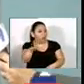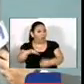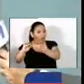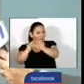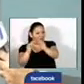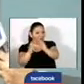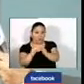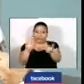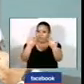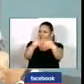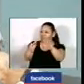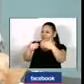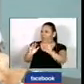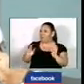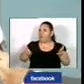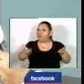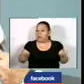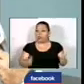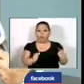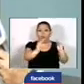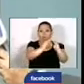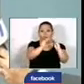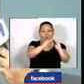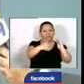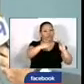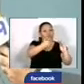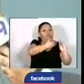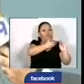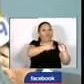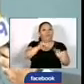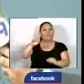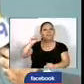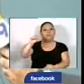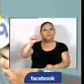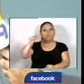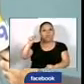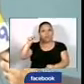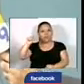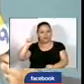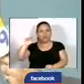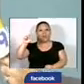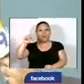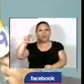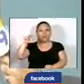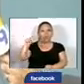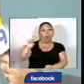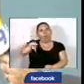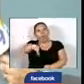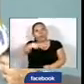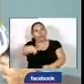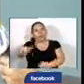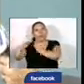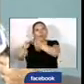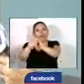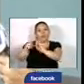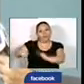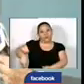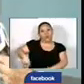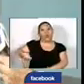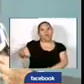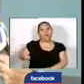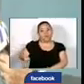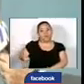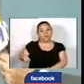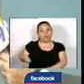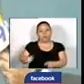es lo mismo una persona que viva en Santa Elena o una persona que viva en un estrato bajo en Zoyapán. Entonces todos